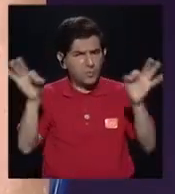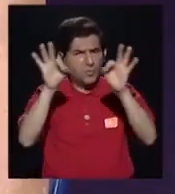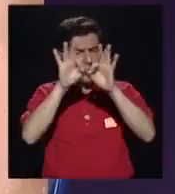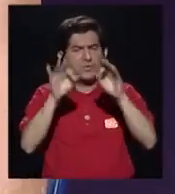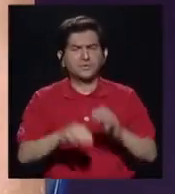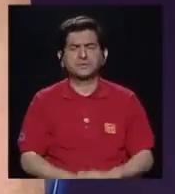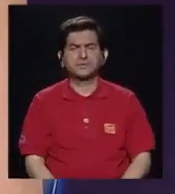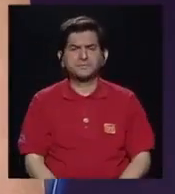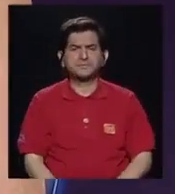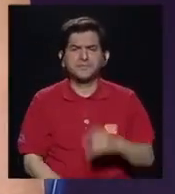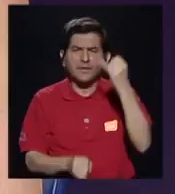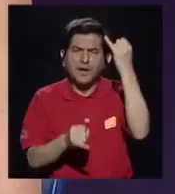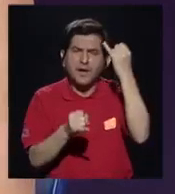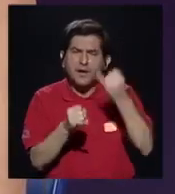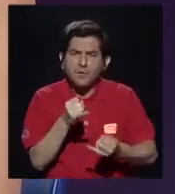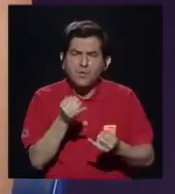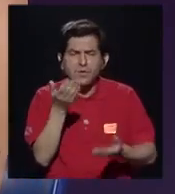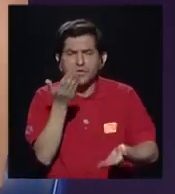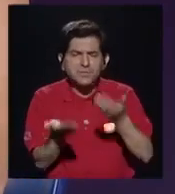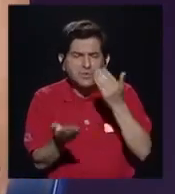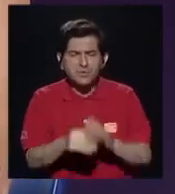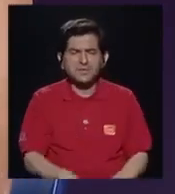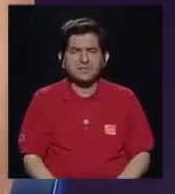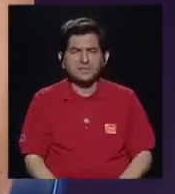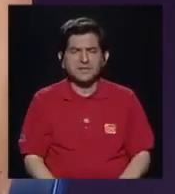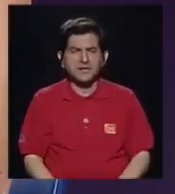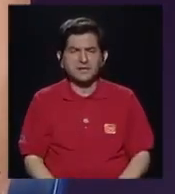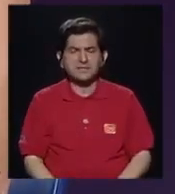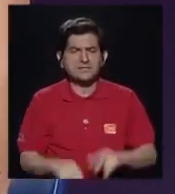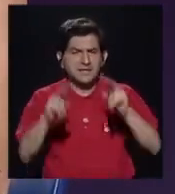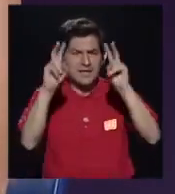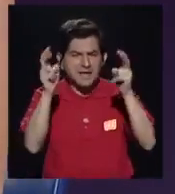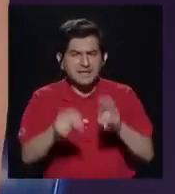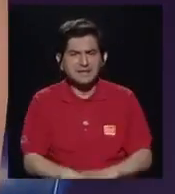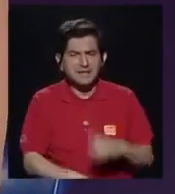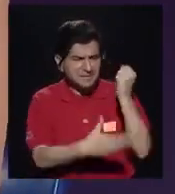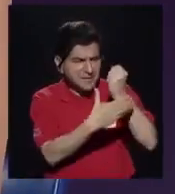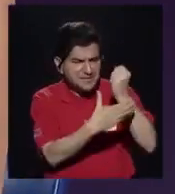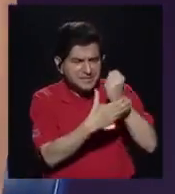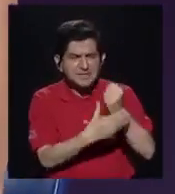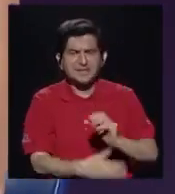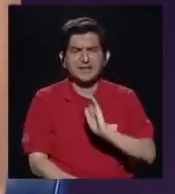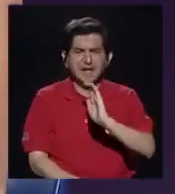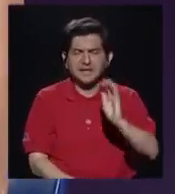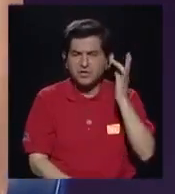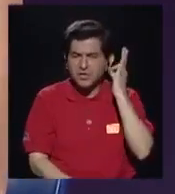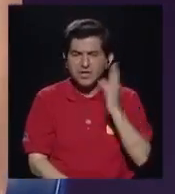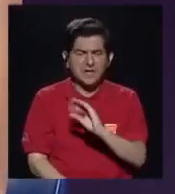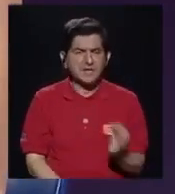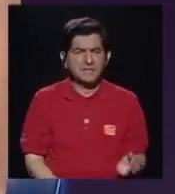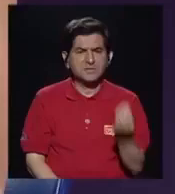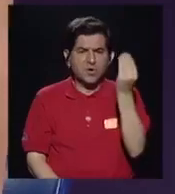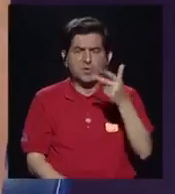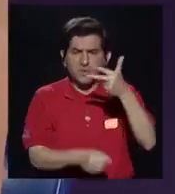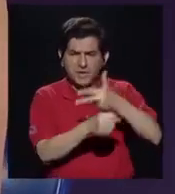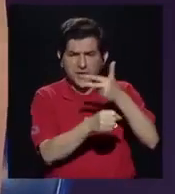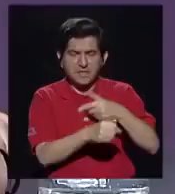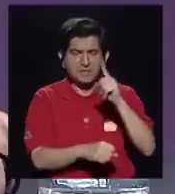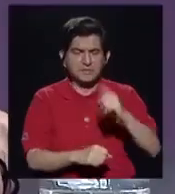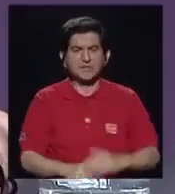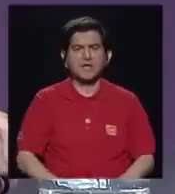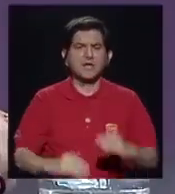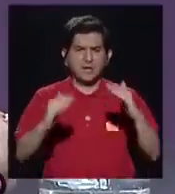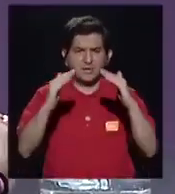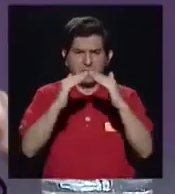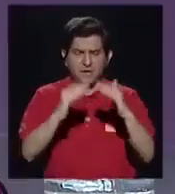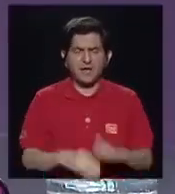y una última a ver si podemos tocar un poquito el tema de la del asesinato de las niñas y jóvenes en Guatemala en este hogar seguro